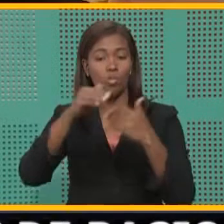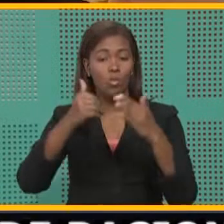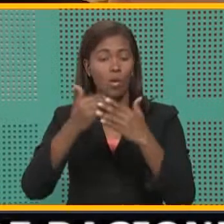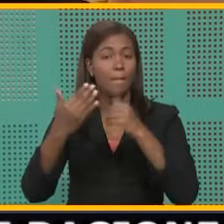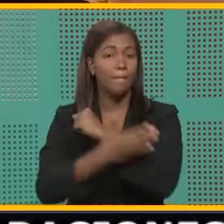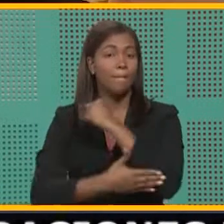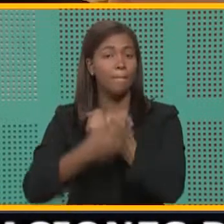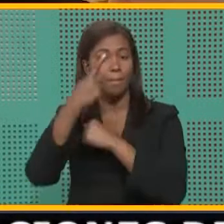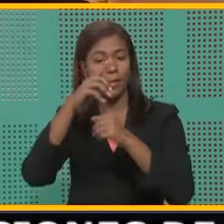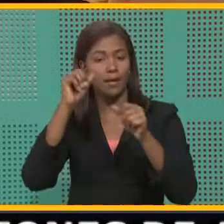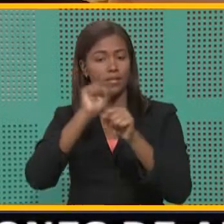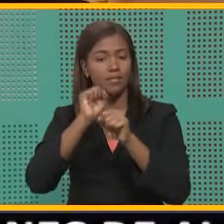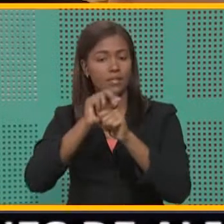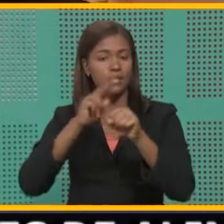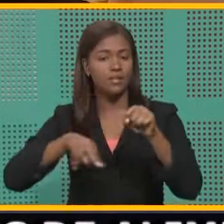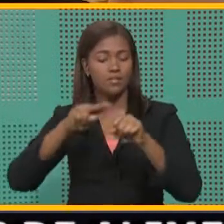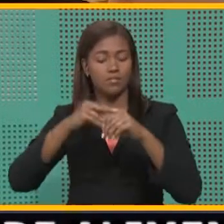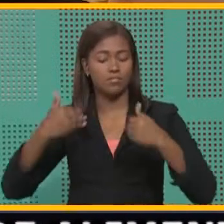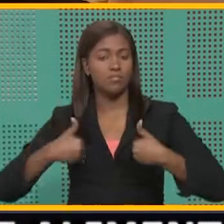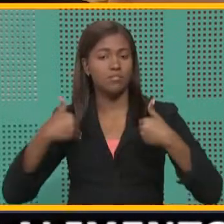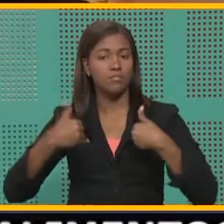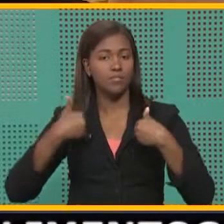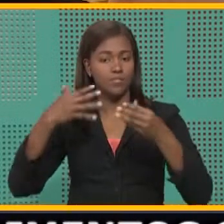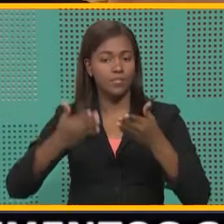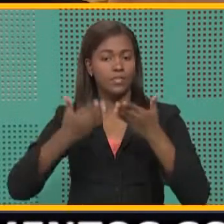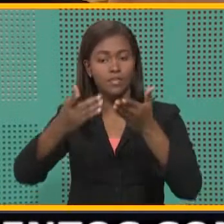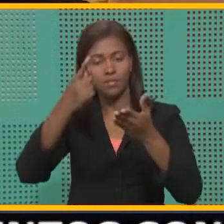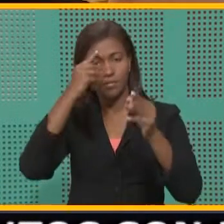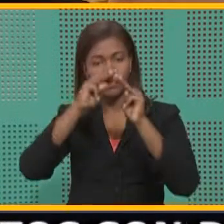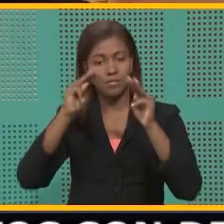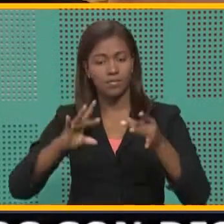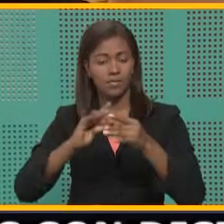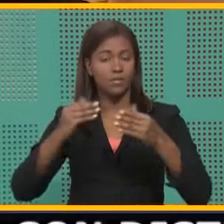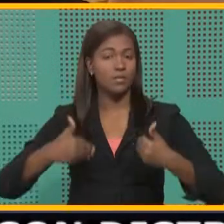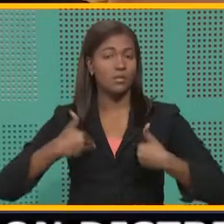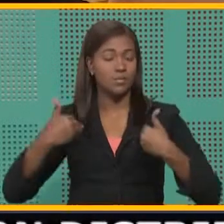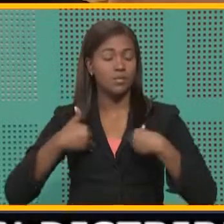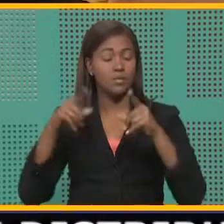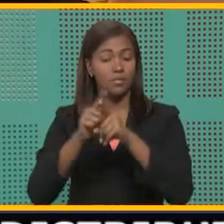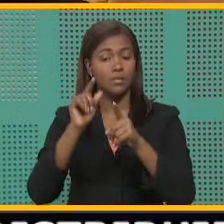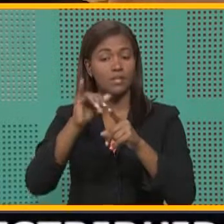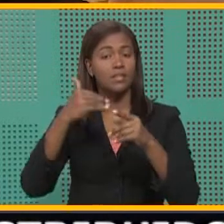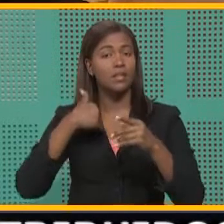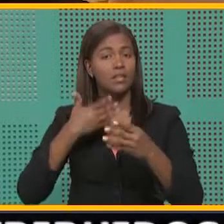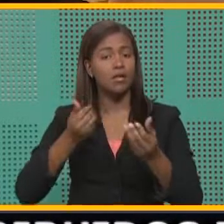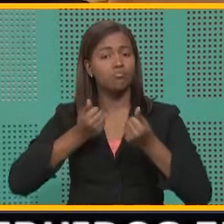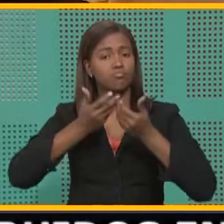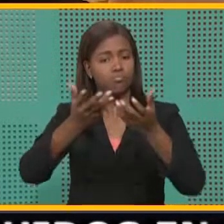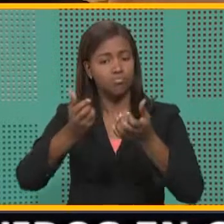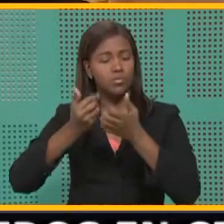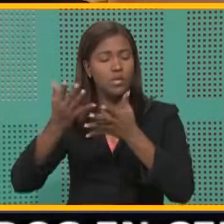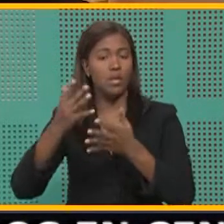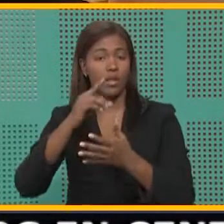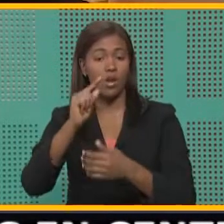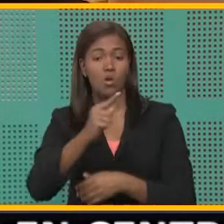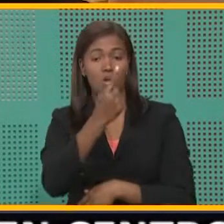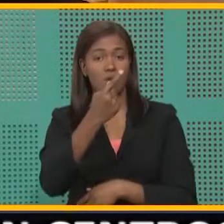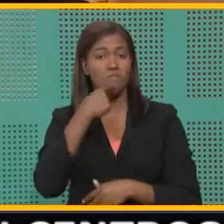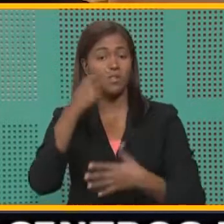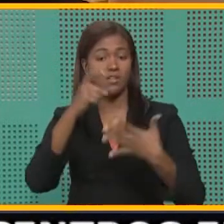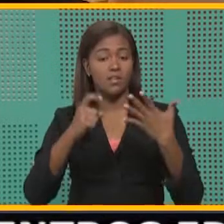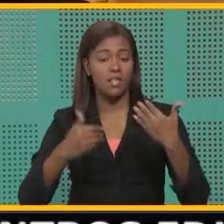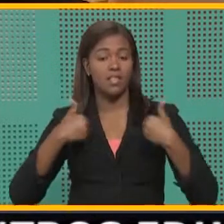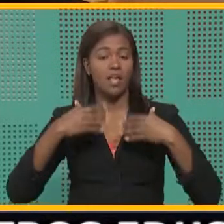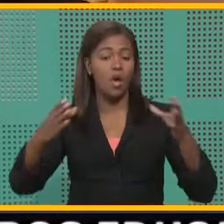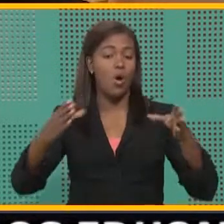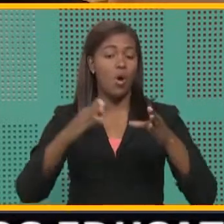para el Plan Nacional de Juventudes propulsado por el Ministerio de la Juventud y está en circulación, o sea, no fue una necesidad que se sentó un